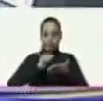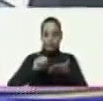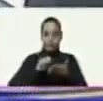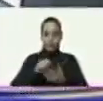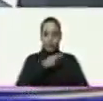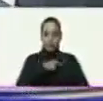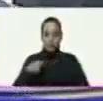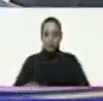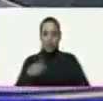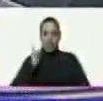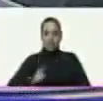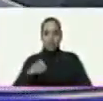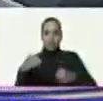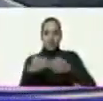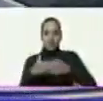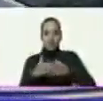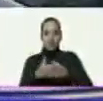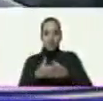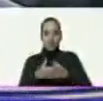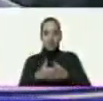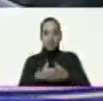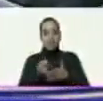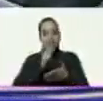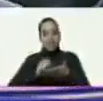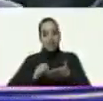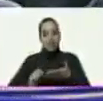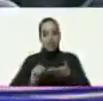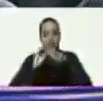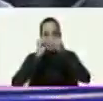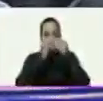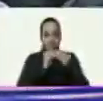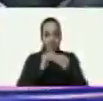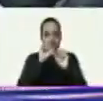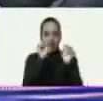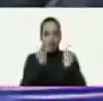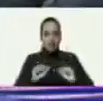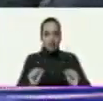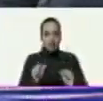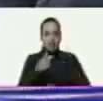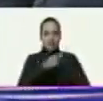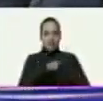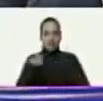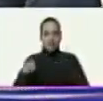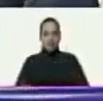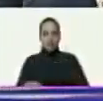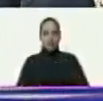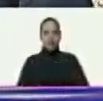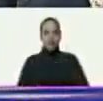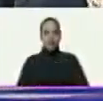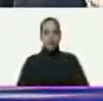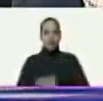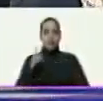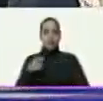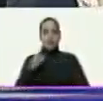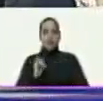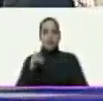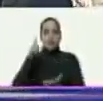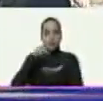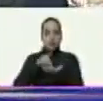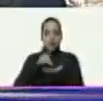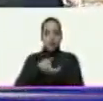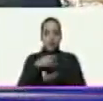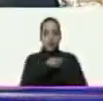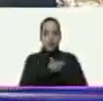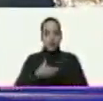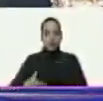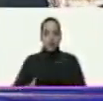con un grupo de escritores y artistas de China. Cabe destacar que contamos con la presencia del presidente